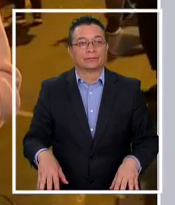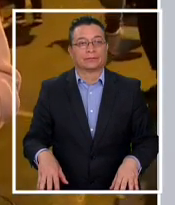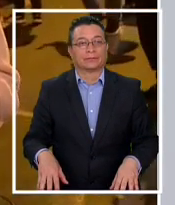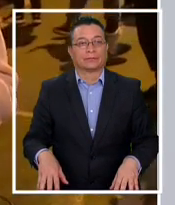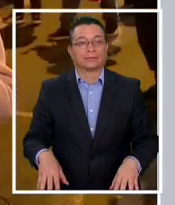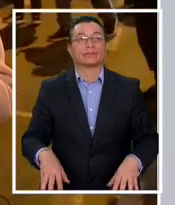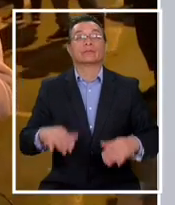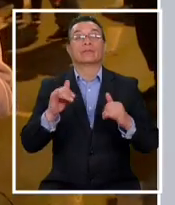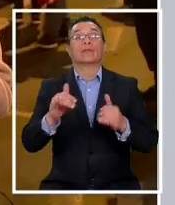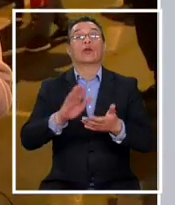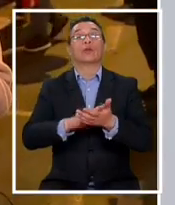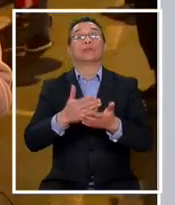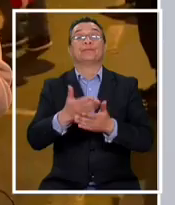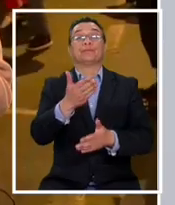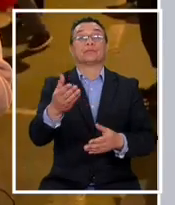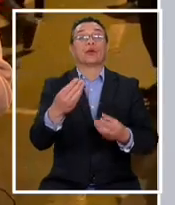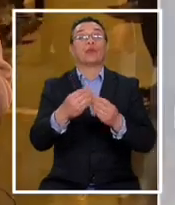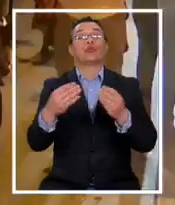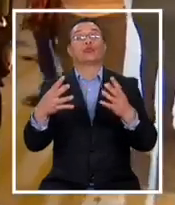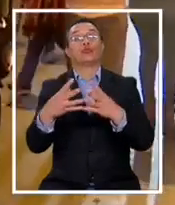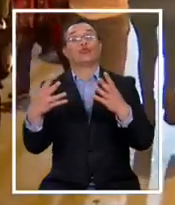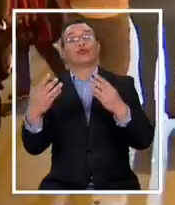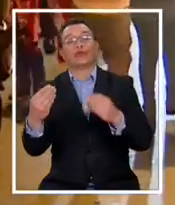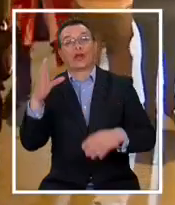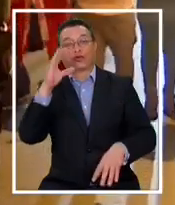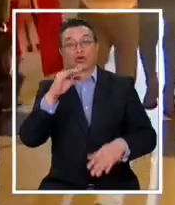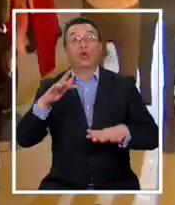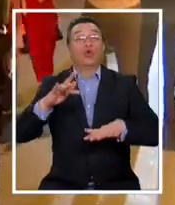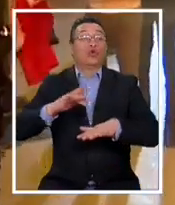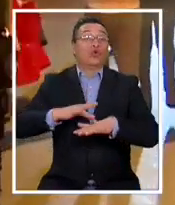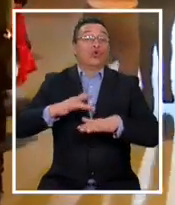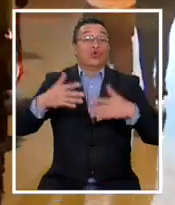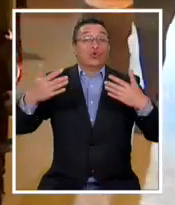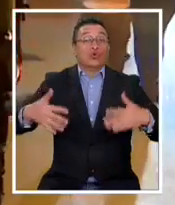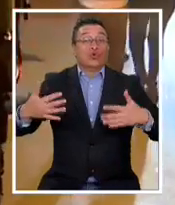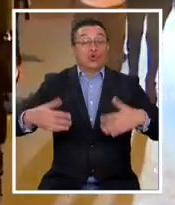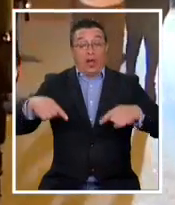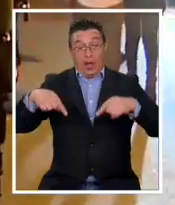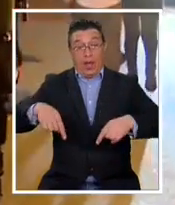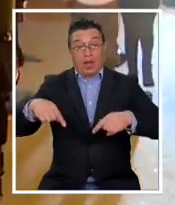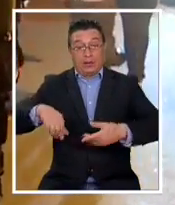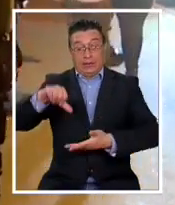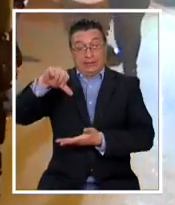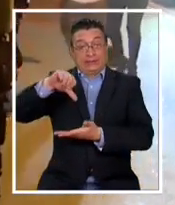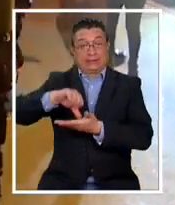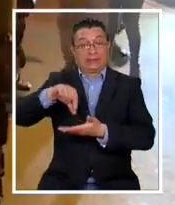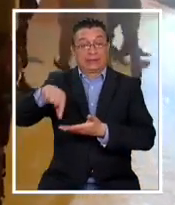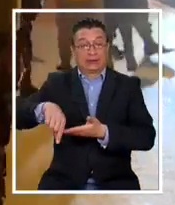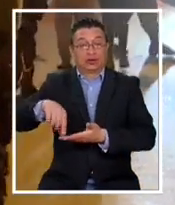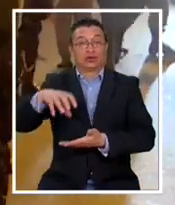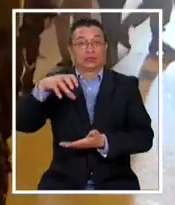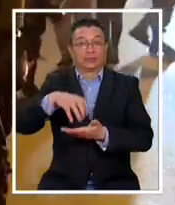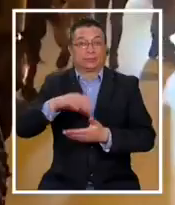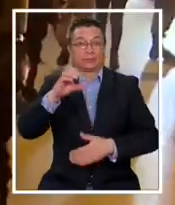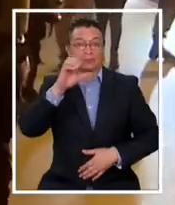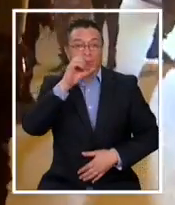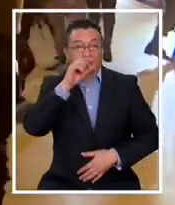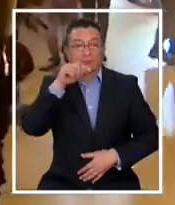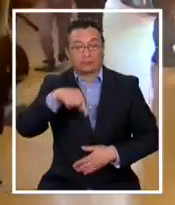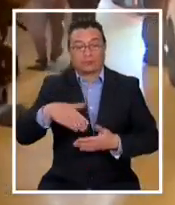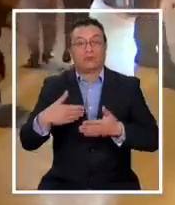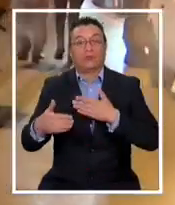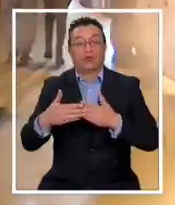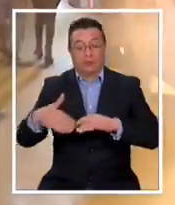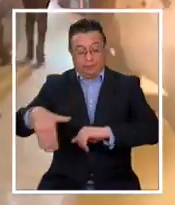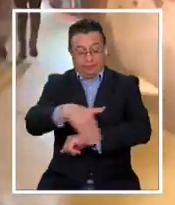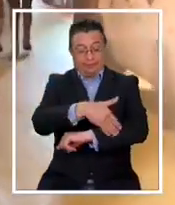con y andrés como están muy buenas noches bueno atención máxima se vive aquí en el centro de la capital peruana estamos ubicados en